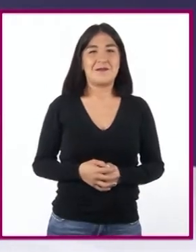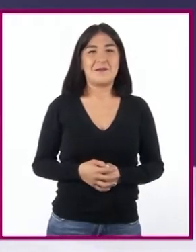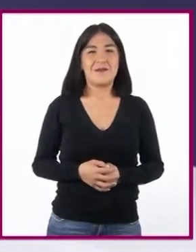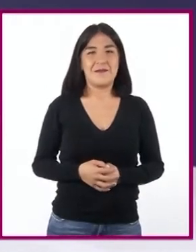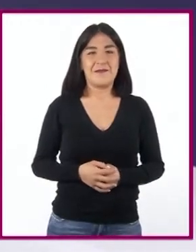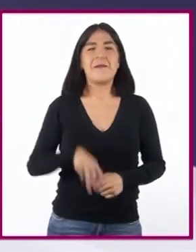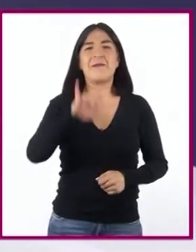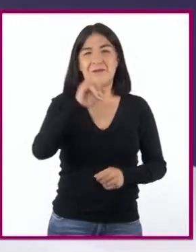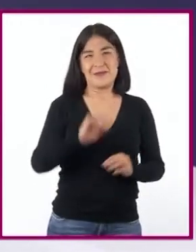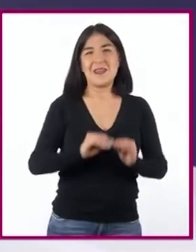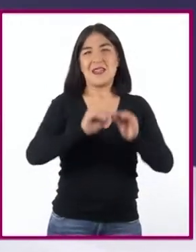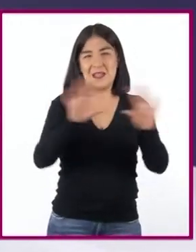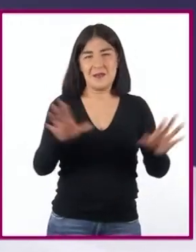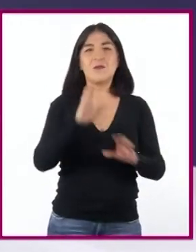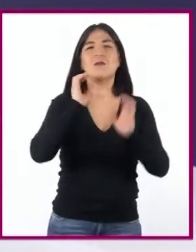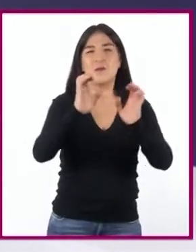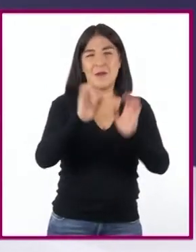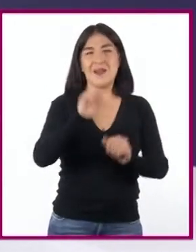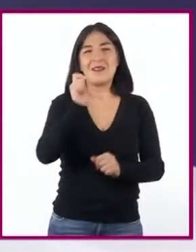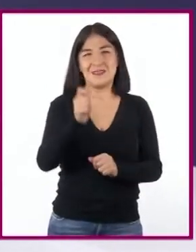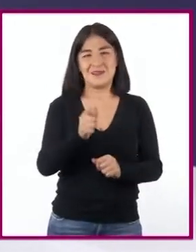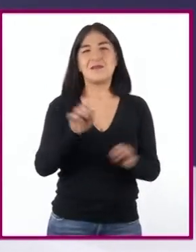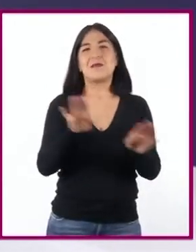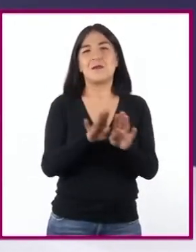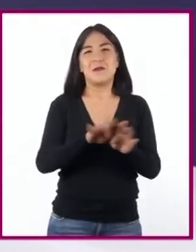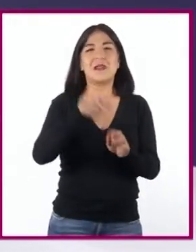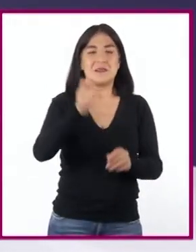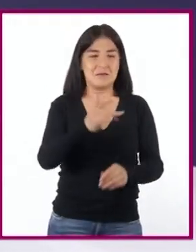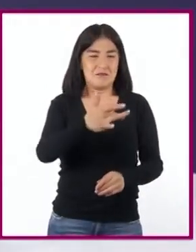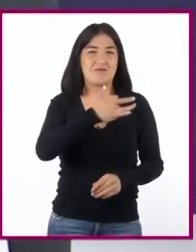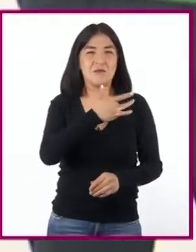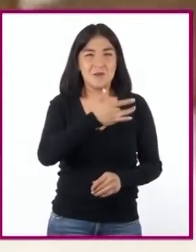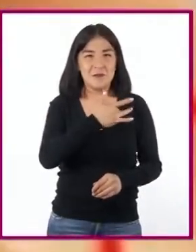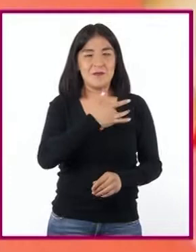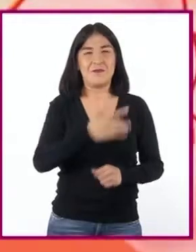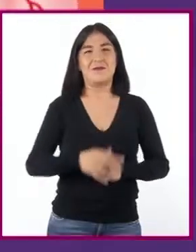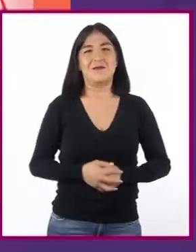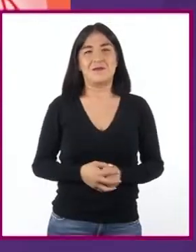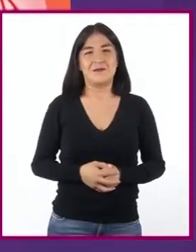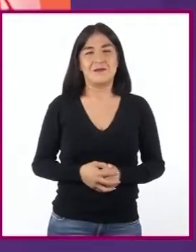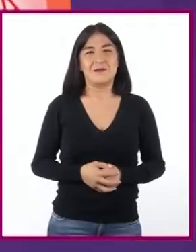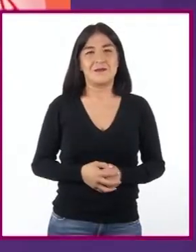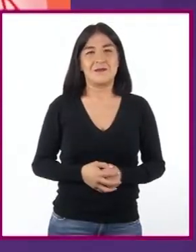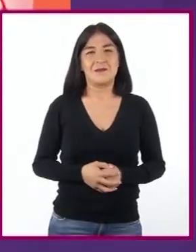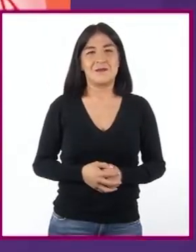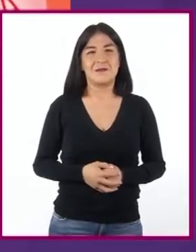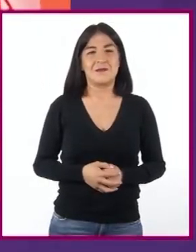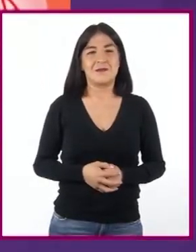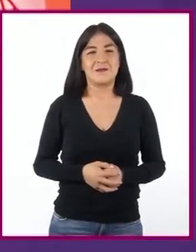Por supuesto que hay que cuidar los ritmos, sobre todo el del corazón.